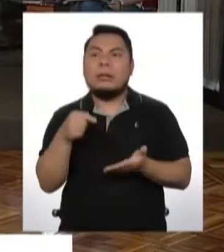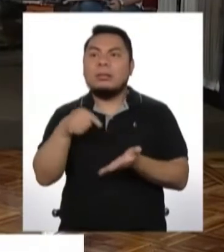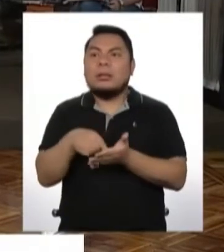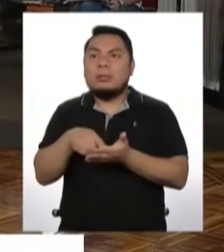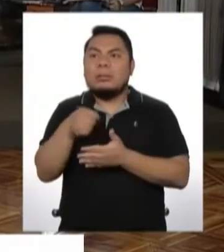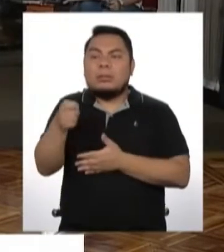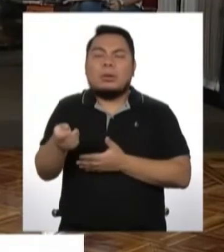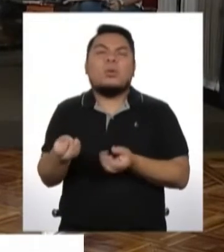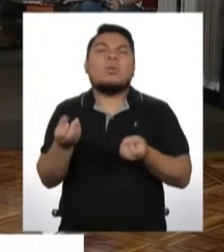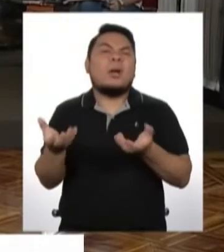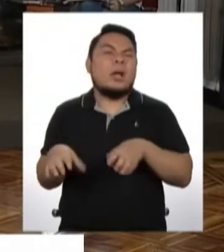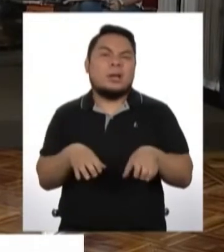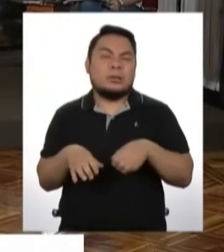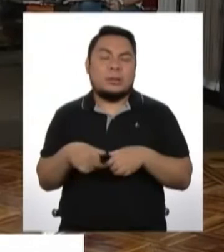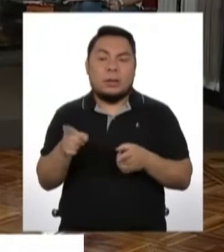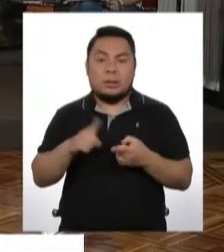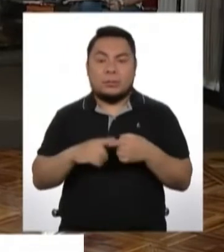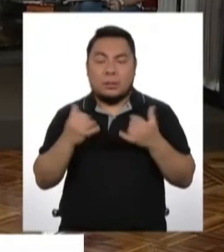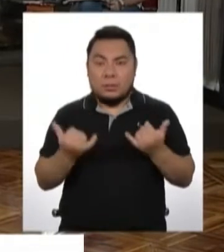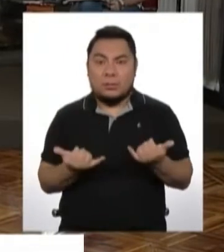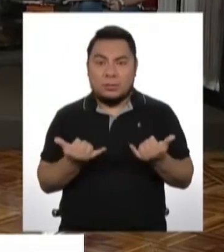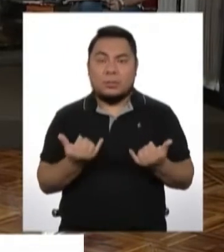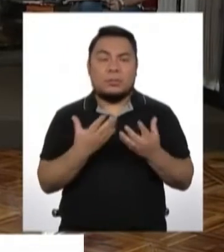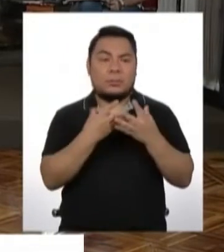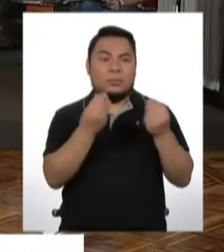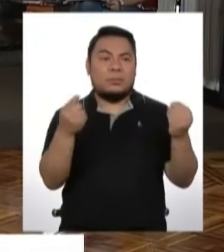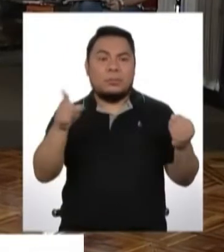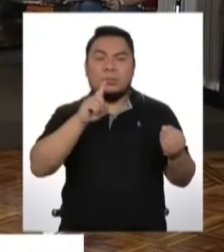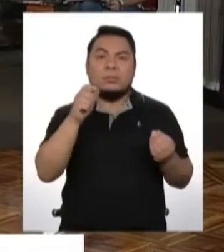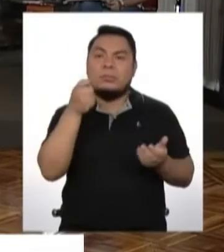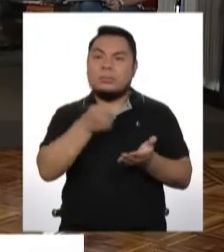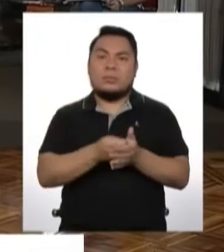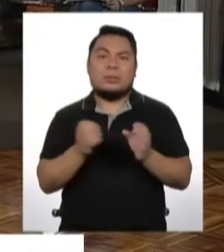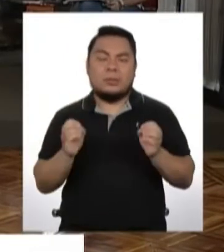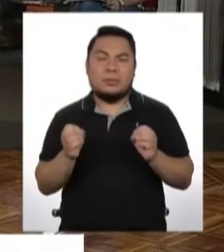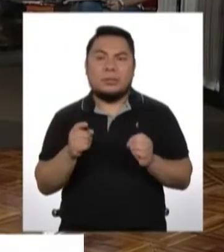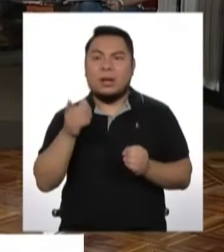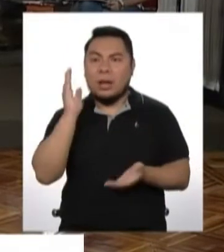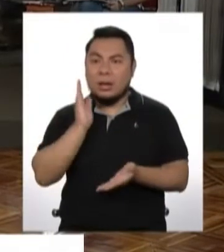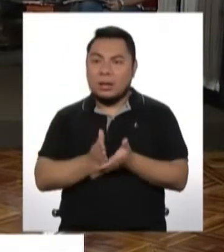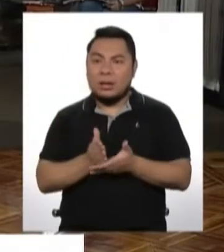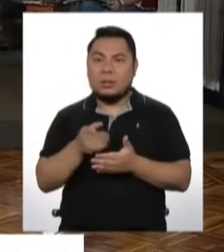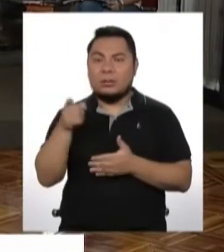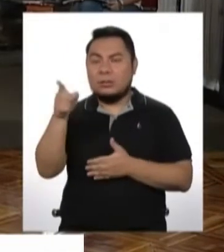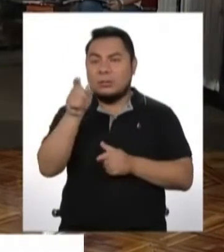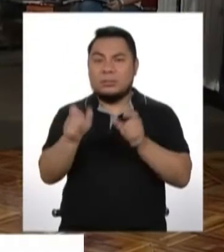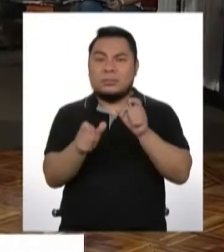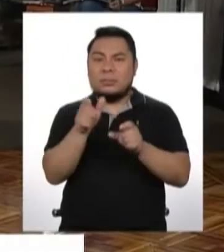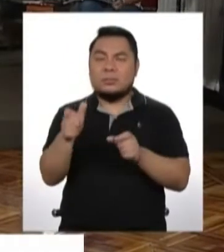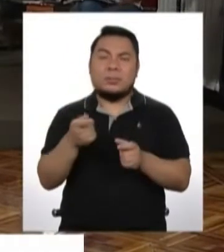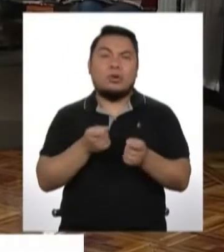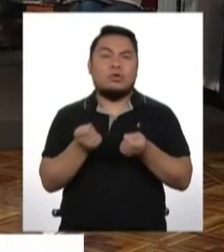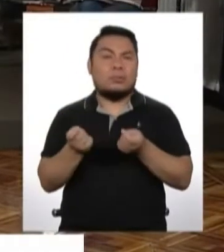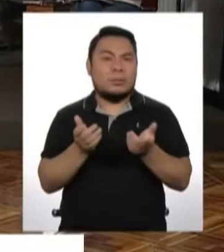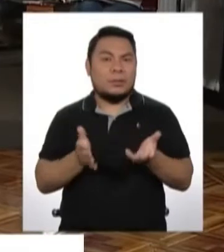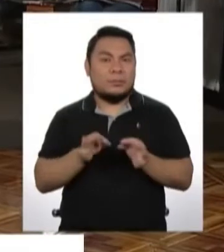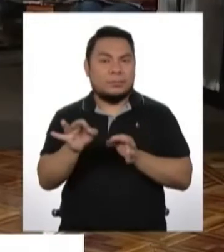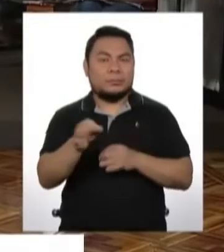Pues hasta el momento existen muchos que no se les ha cancelado. ¿Habrá sanciones contra estos entes gubernamentales?